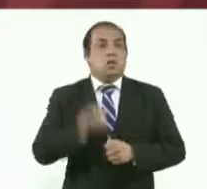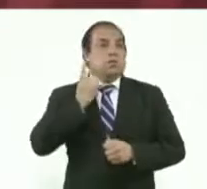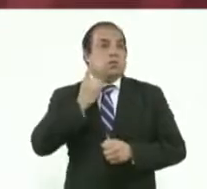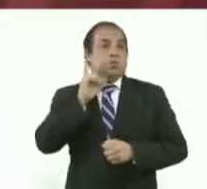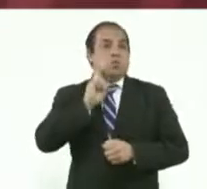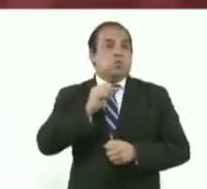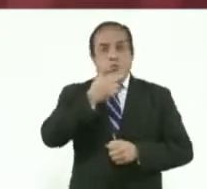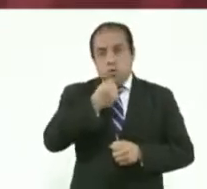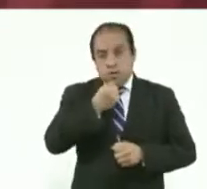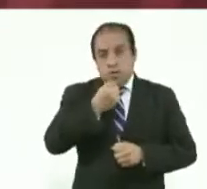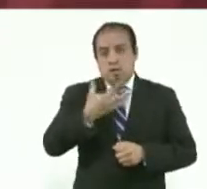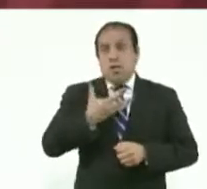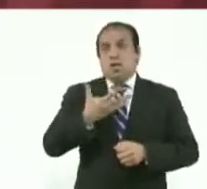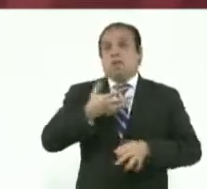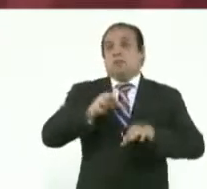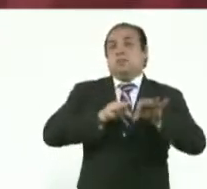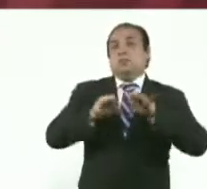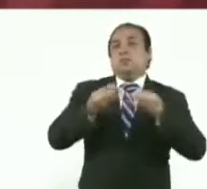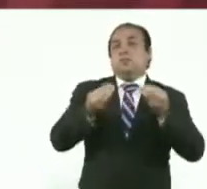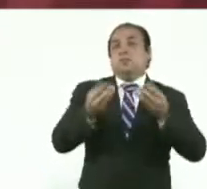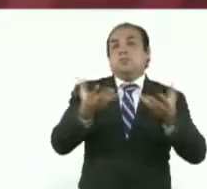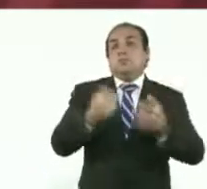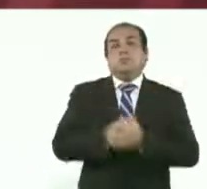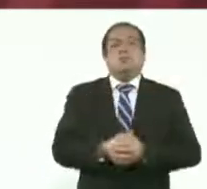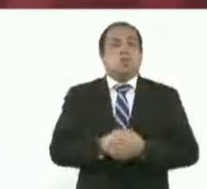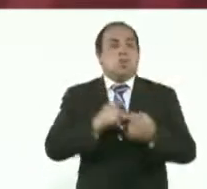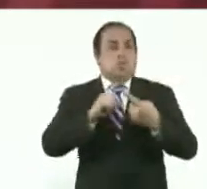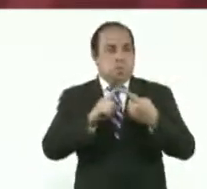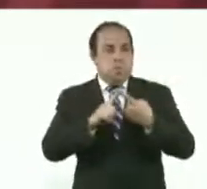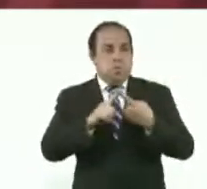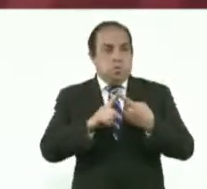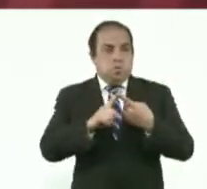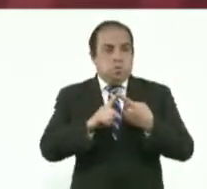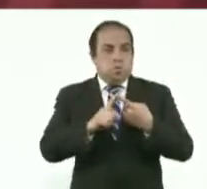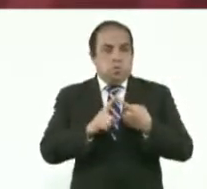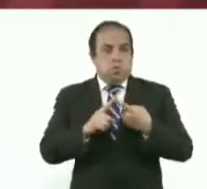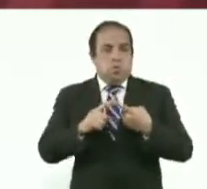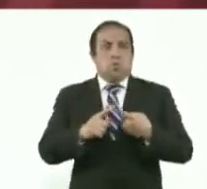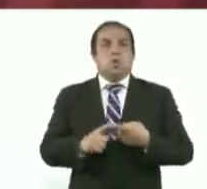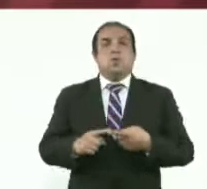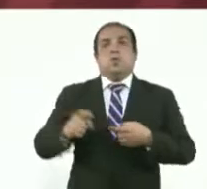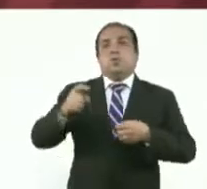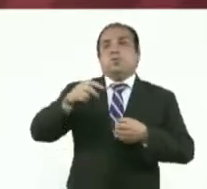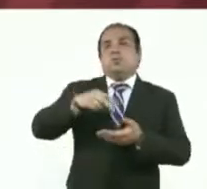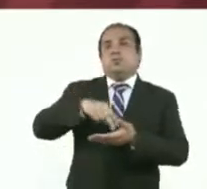muchas funciones. Una de sus funciones, pues, es obviamente estar en el Congreso